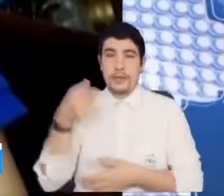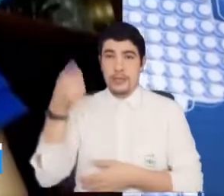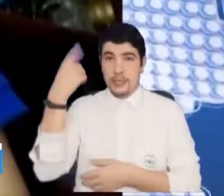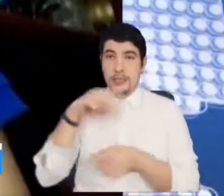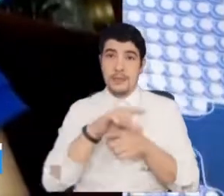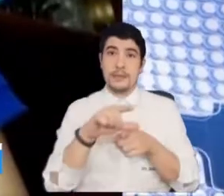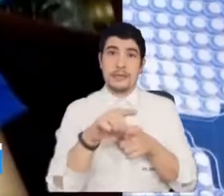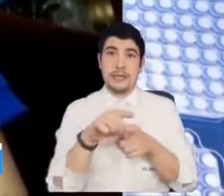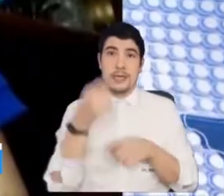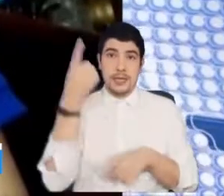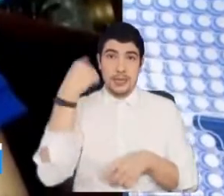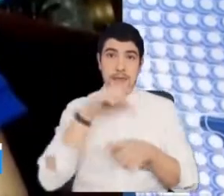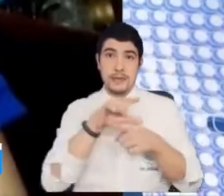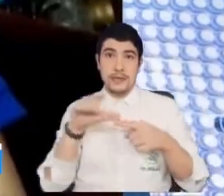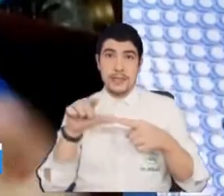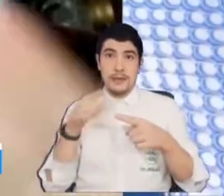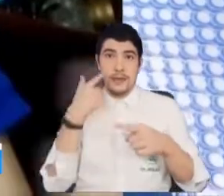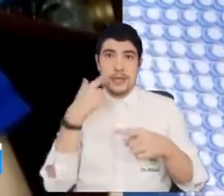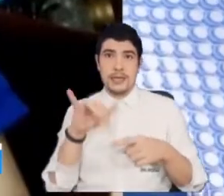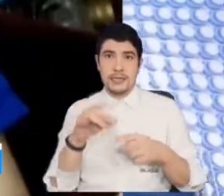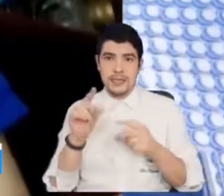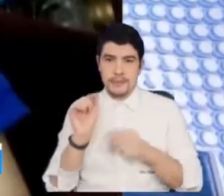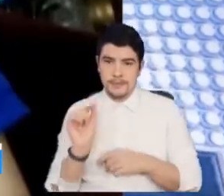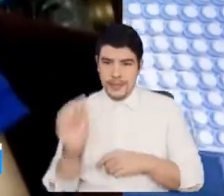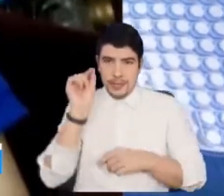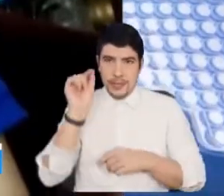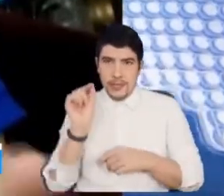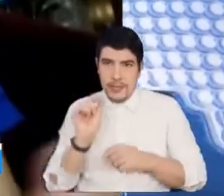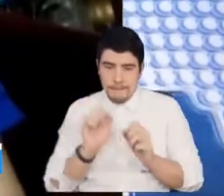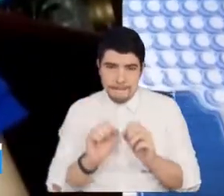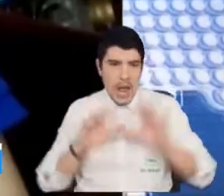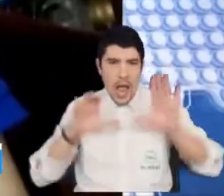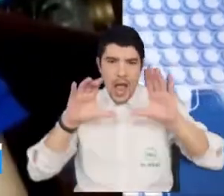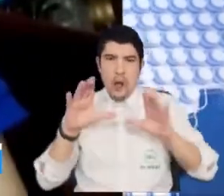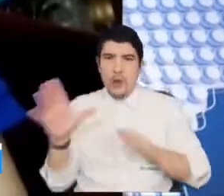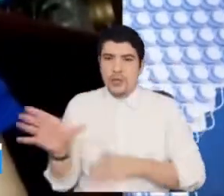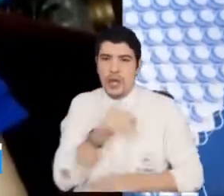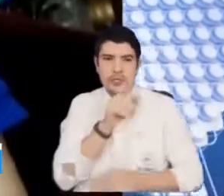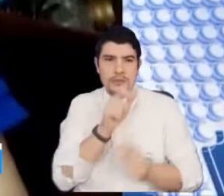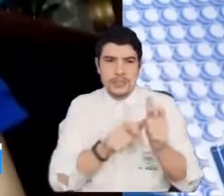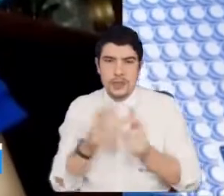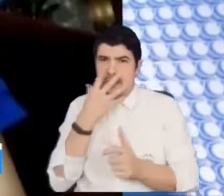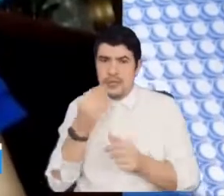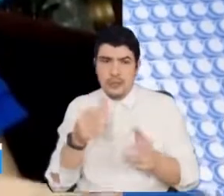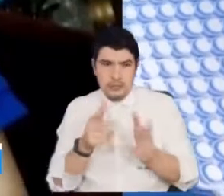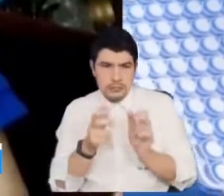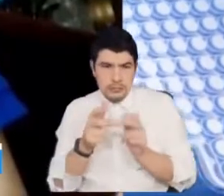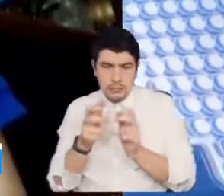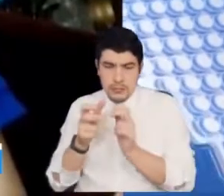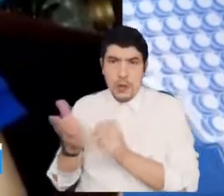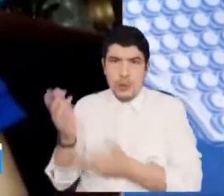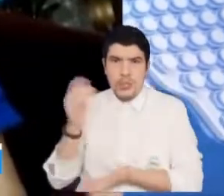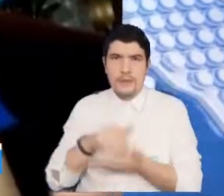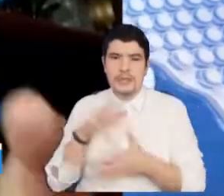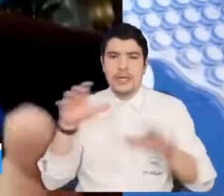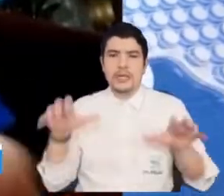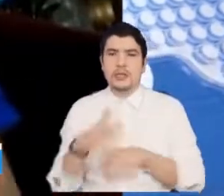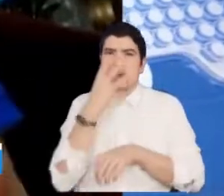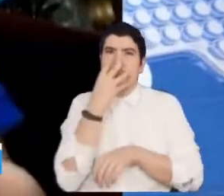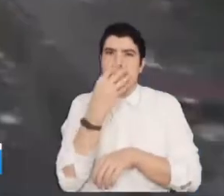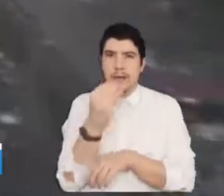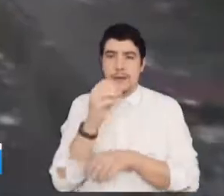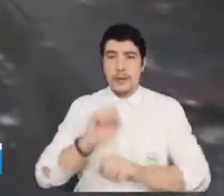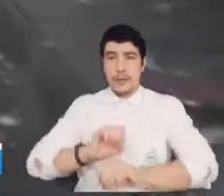policía, parece que se hubiera prendido un switch que hubiera reactivado todo el accionar delincuencial. Claro, esto va de la mano con